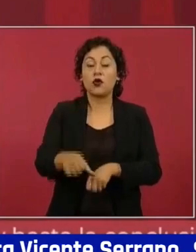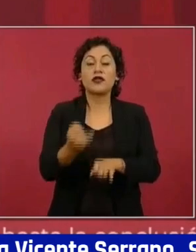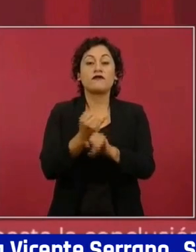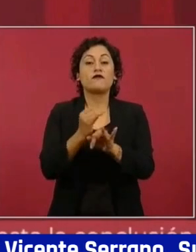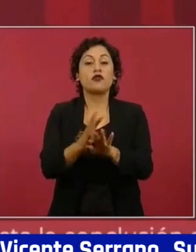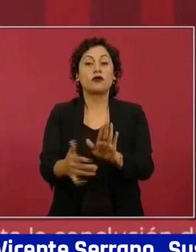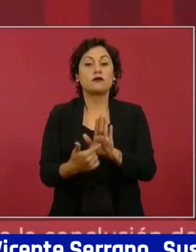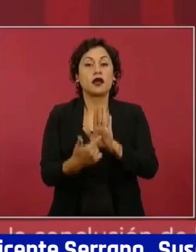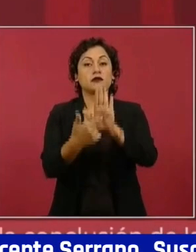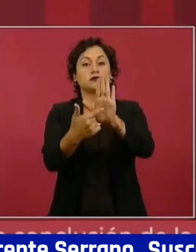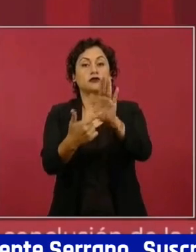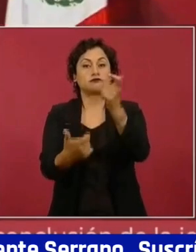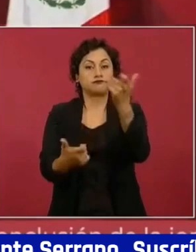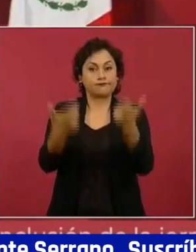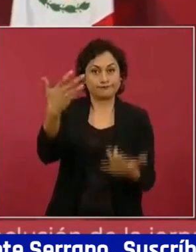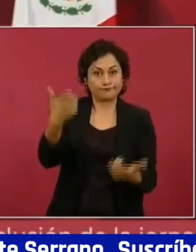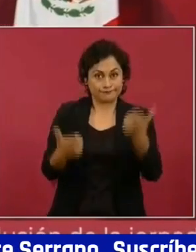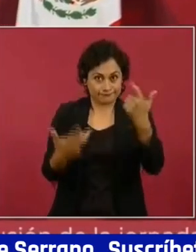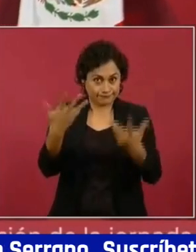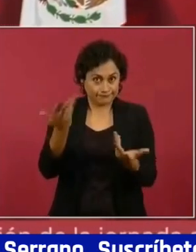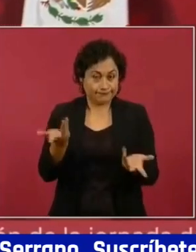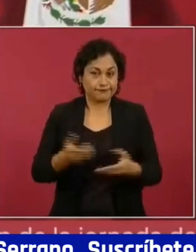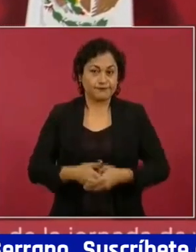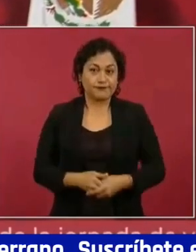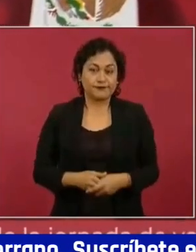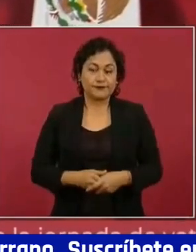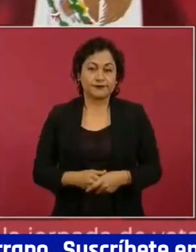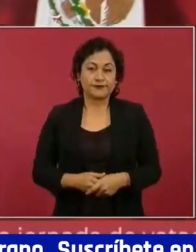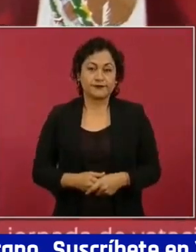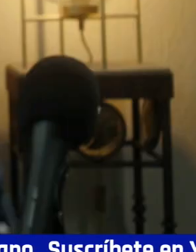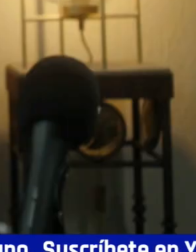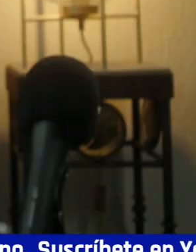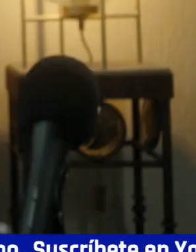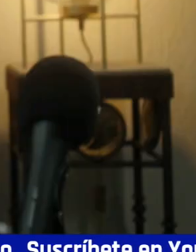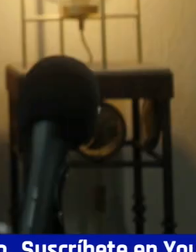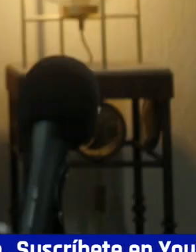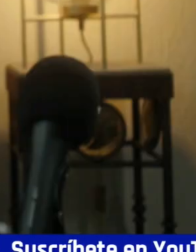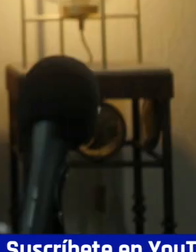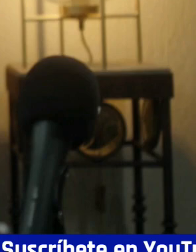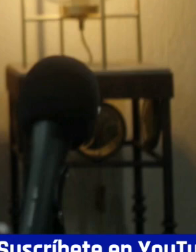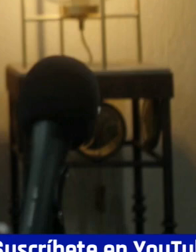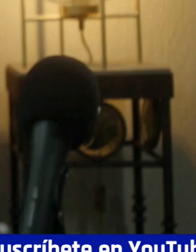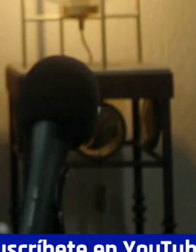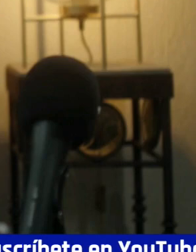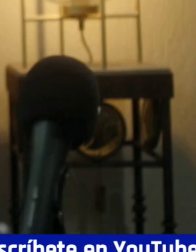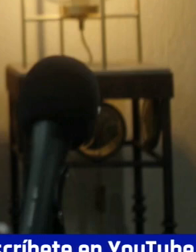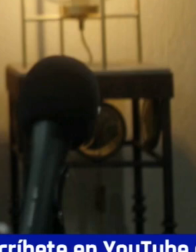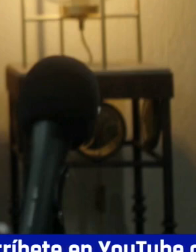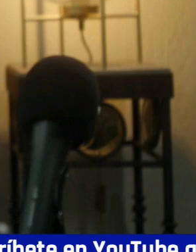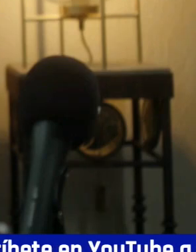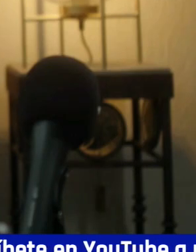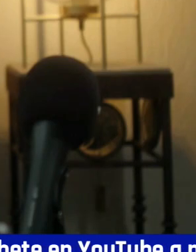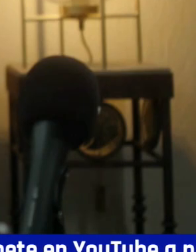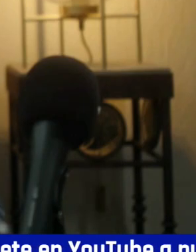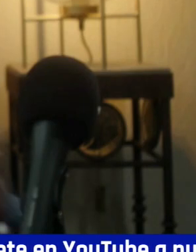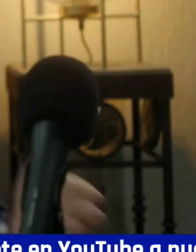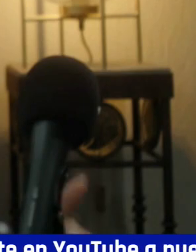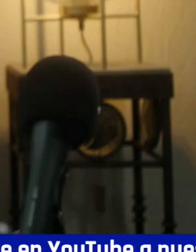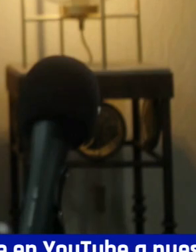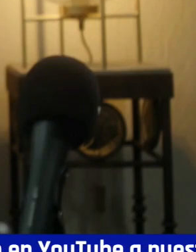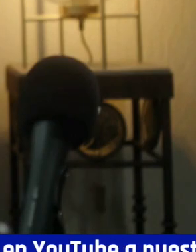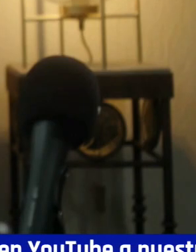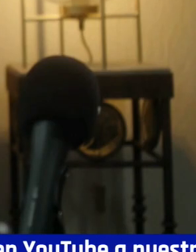beneficio a mi familia, que no los pongan adelante de ninguna fila, que no les pidan favores. ¿Sí? El presidente marcó una